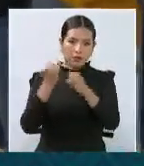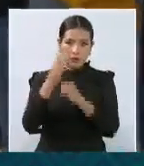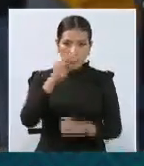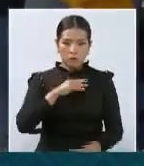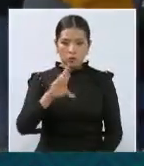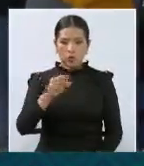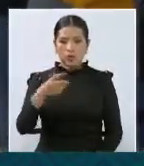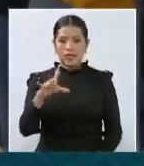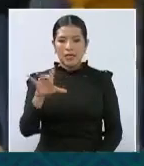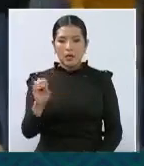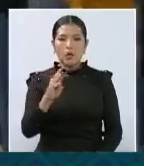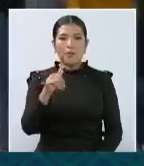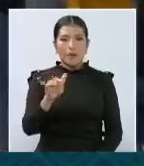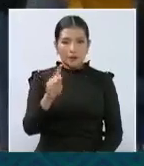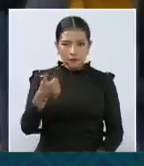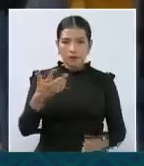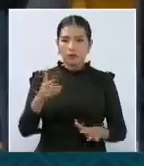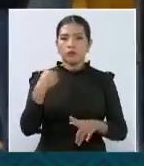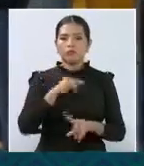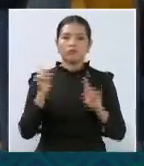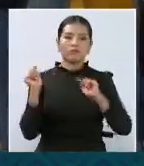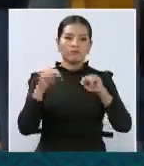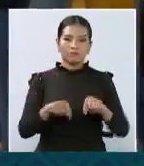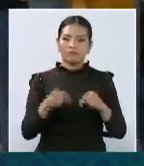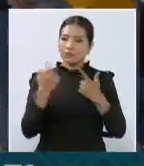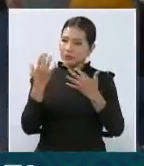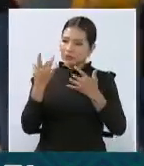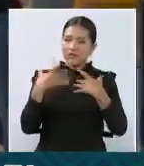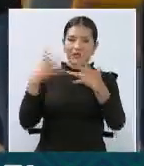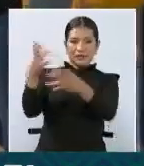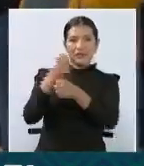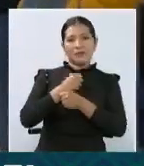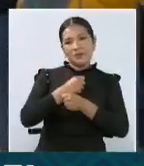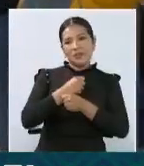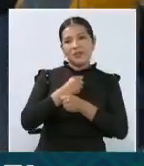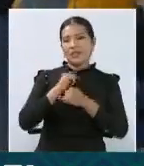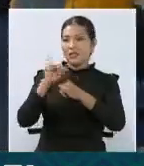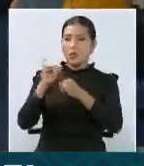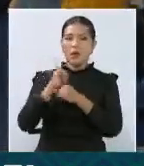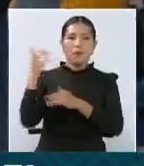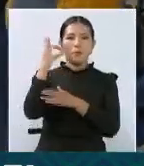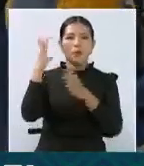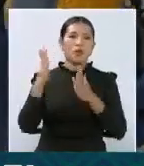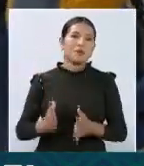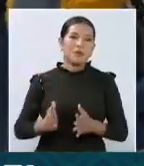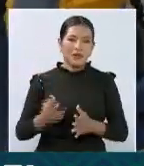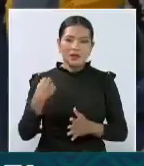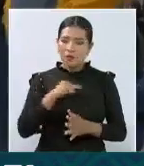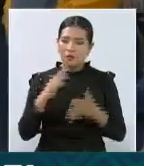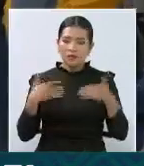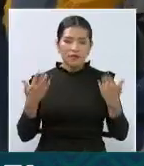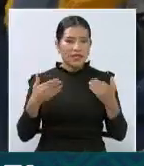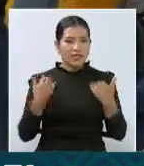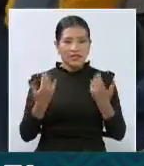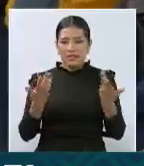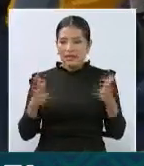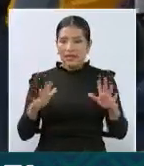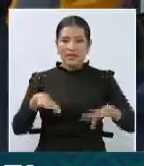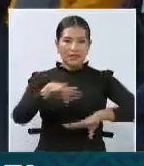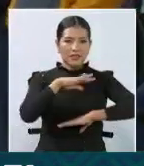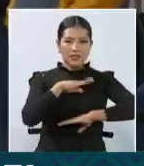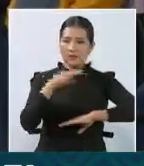Maita. Estamos aquí recibiendo cordialmente la llegada de nuestros compatriotas. Estamos felices, expresamos toda nuestra satisfacción por